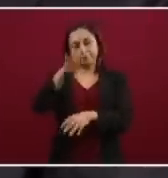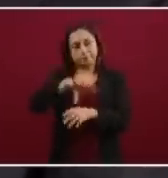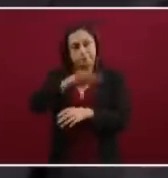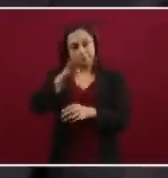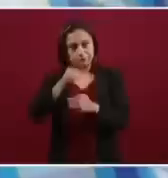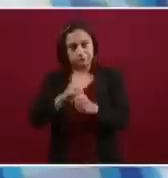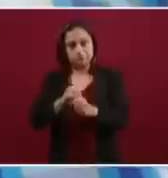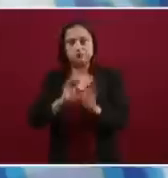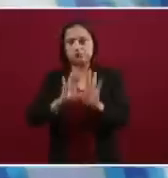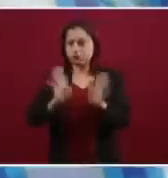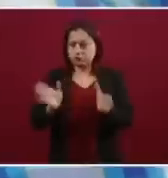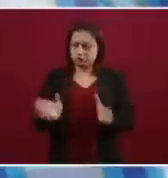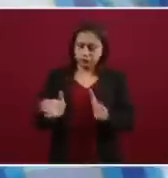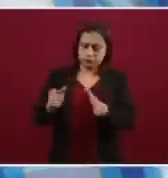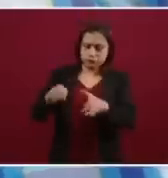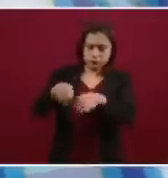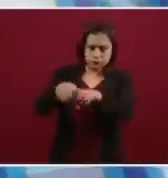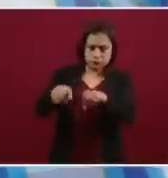están trabajando